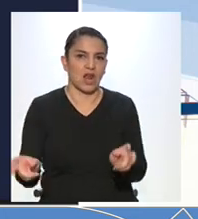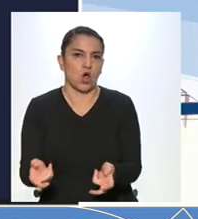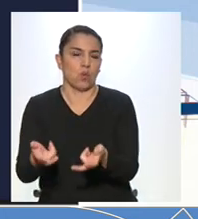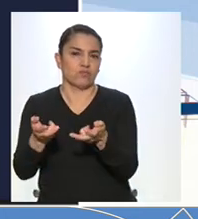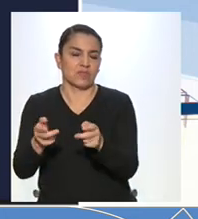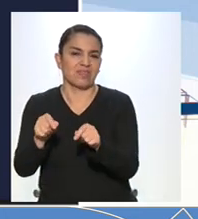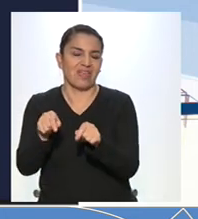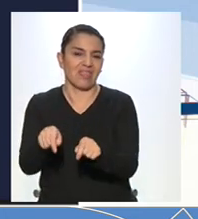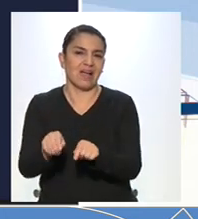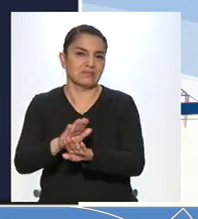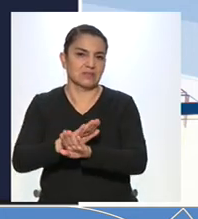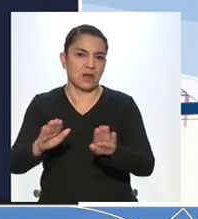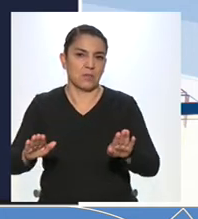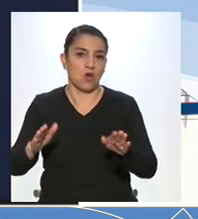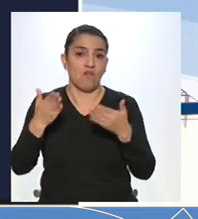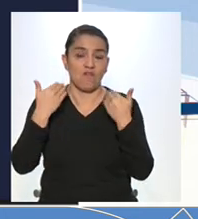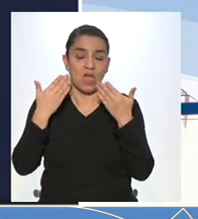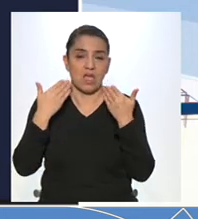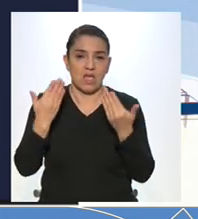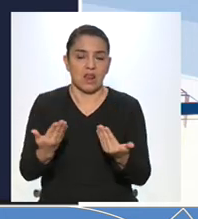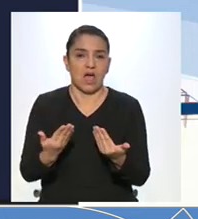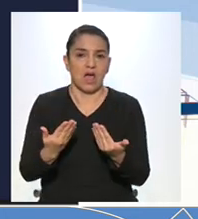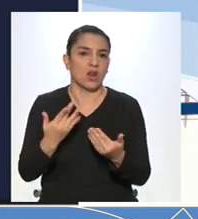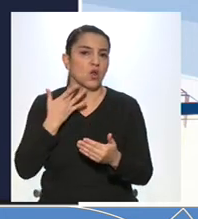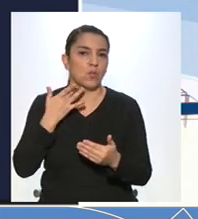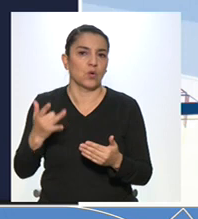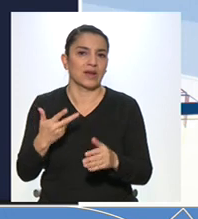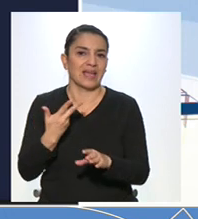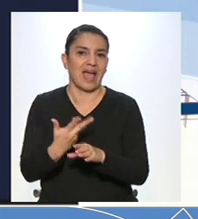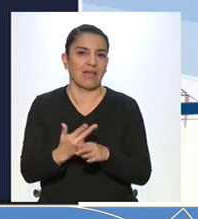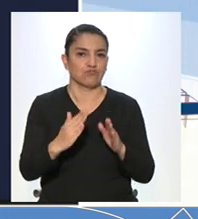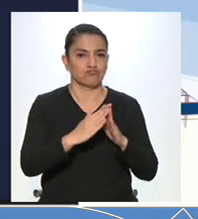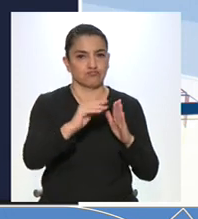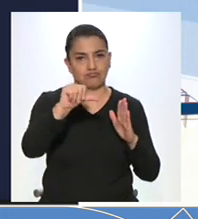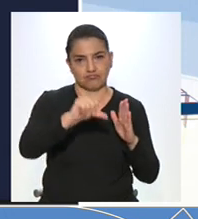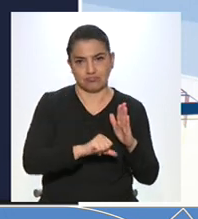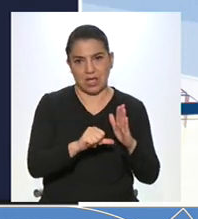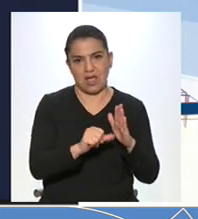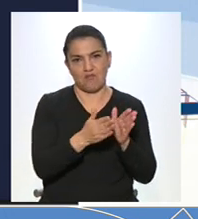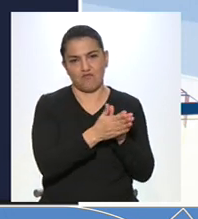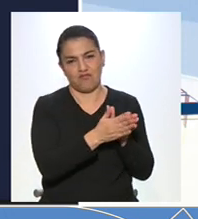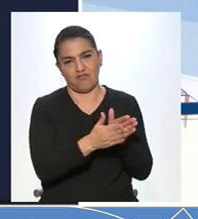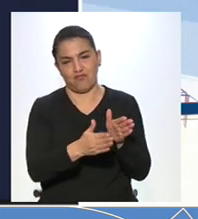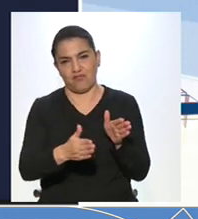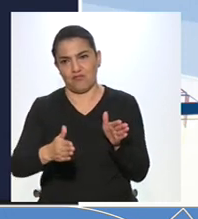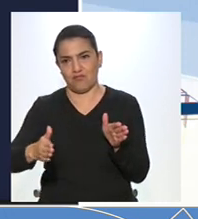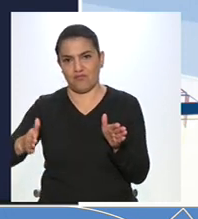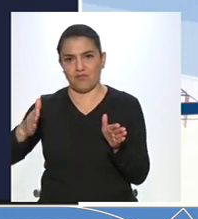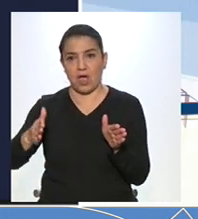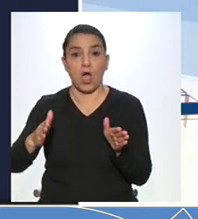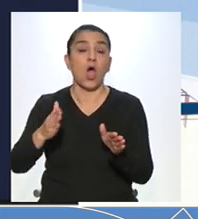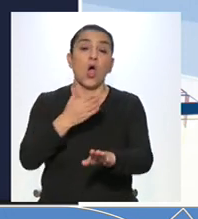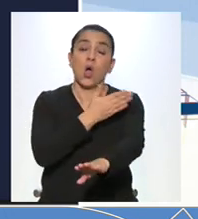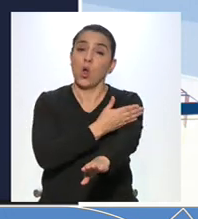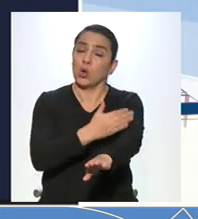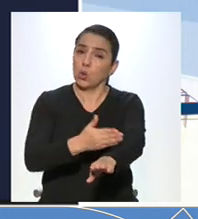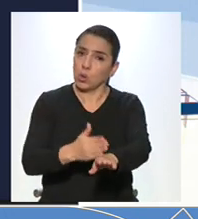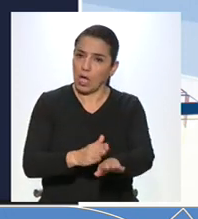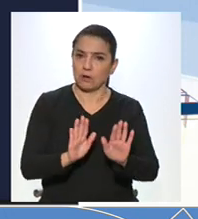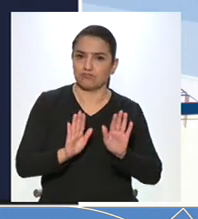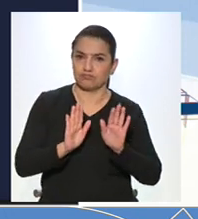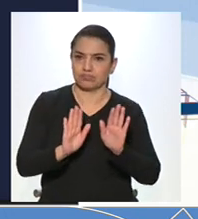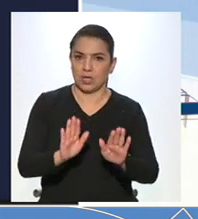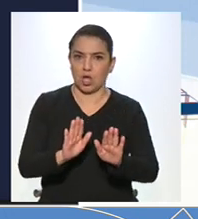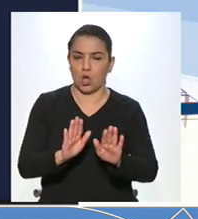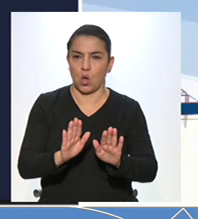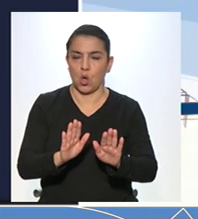del verano, en buena medida asociado a la extensión de las cuarentenas. Las series más estables corresponden a las macrozonas sur y